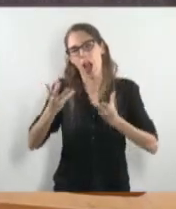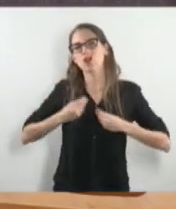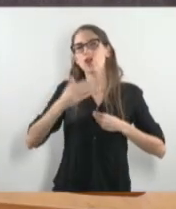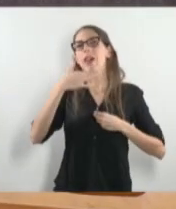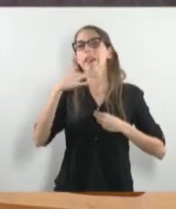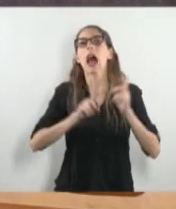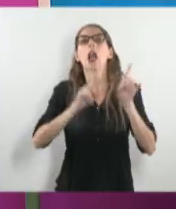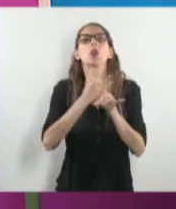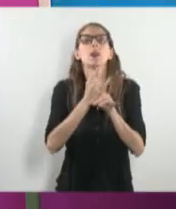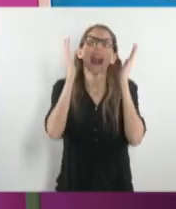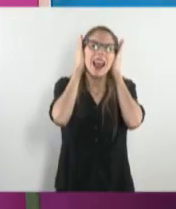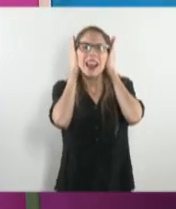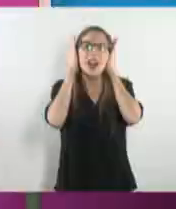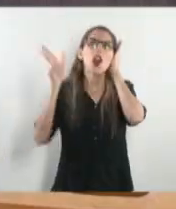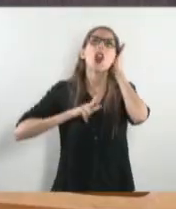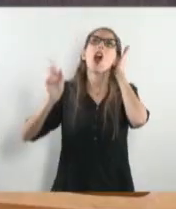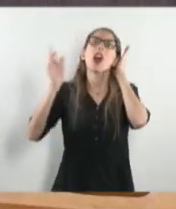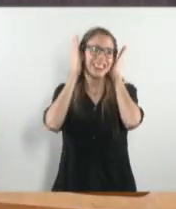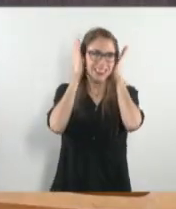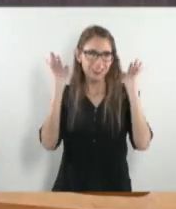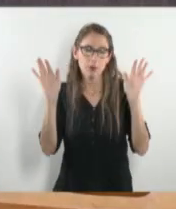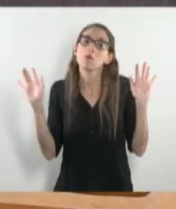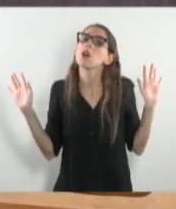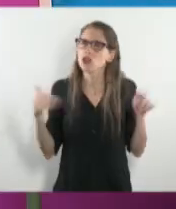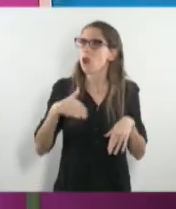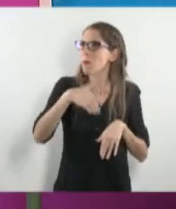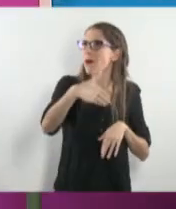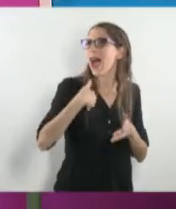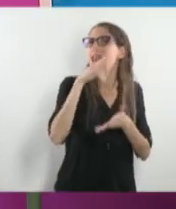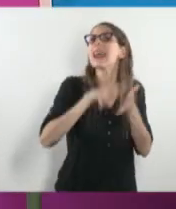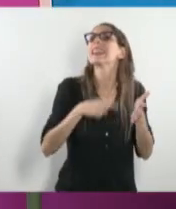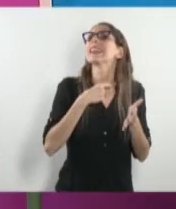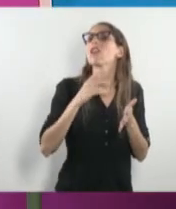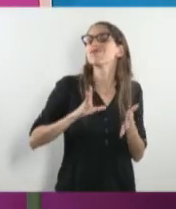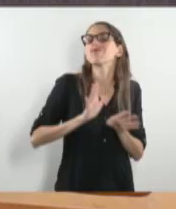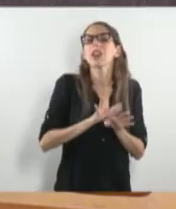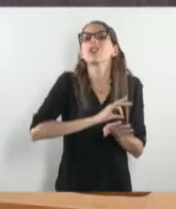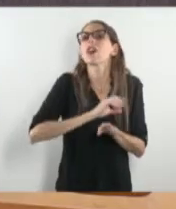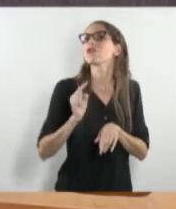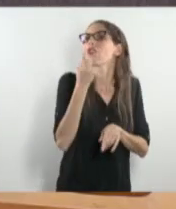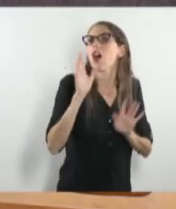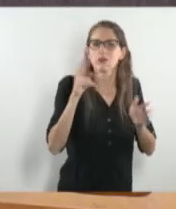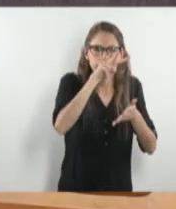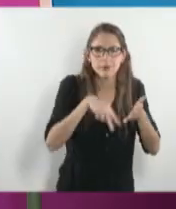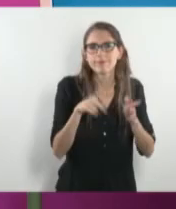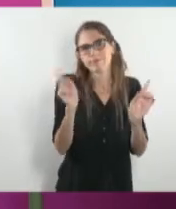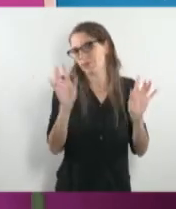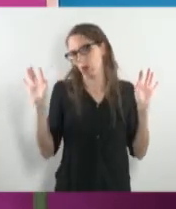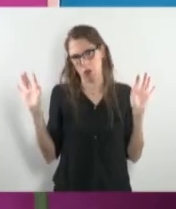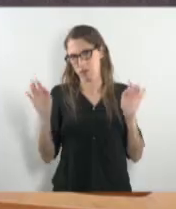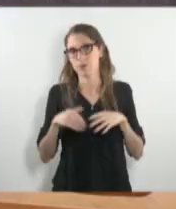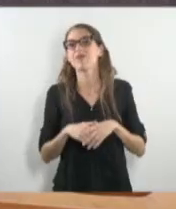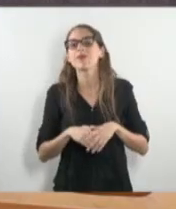no. No pasa nada. Y te dicen, lo voy a leer. Igual leerlo es distinto, no es Obvio. Lo mismo que saber. Bueno. Yo amo